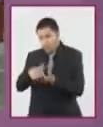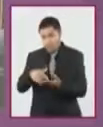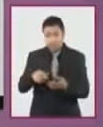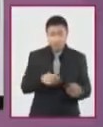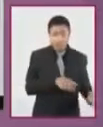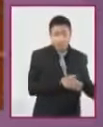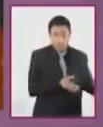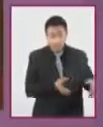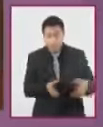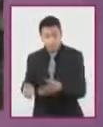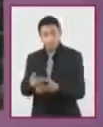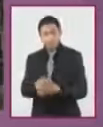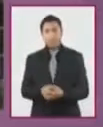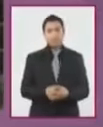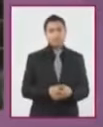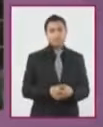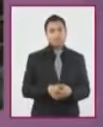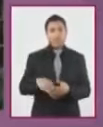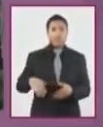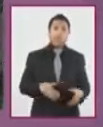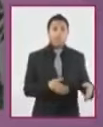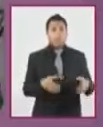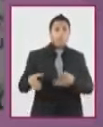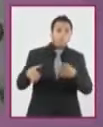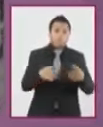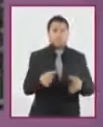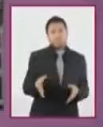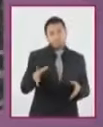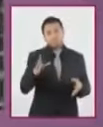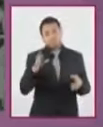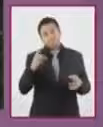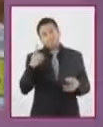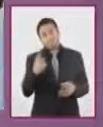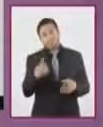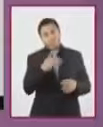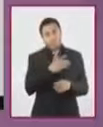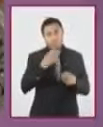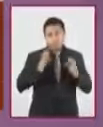pasaste. El camino que sigue un cuerpo.